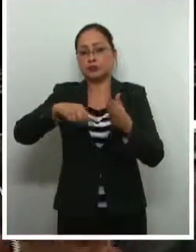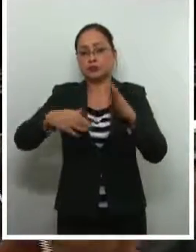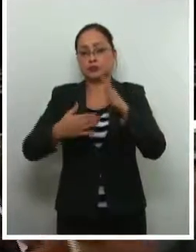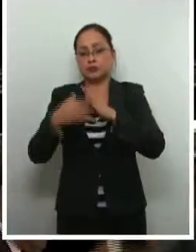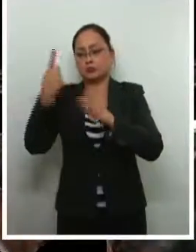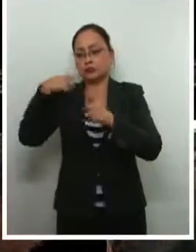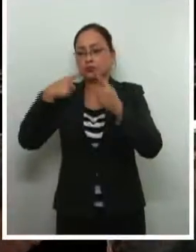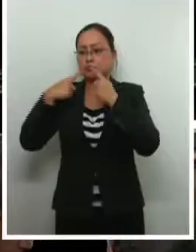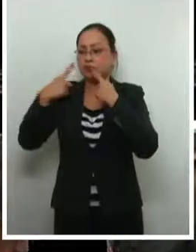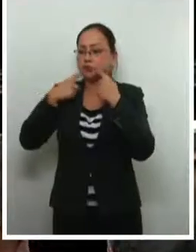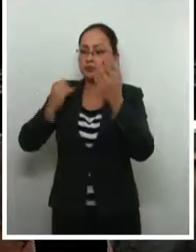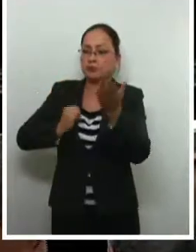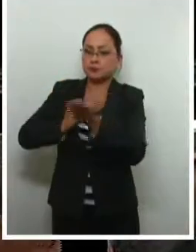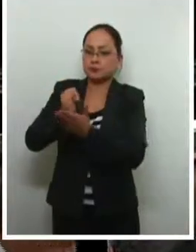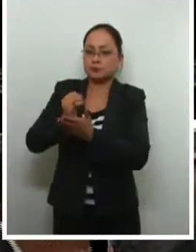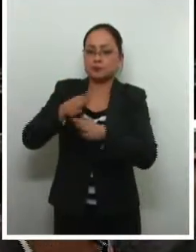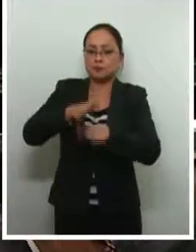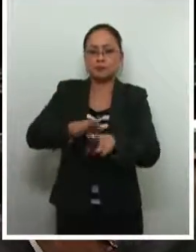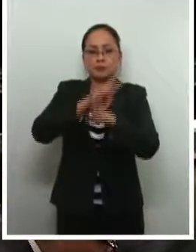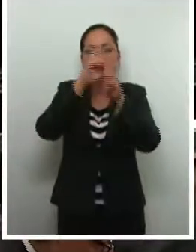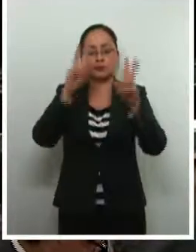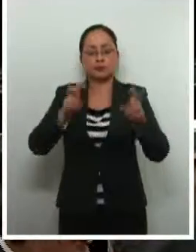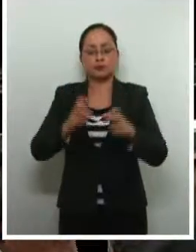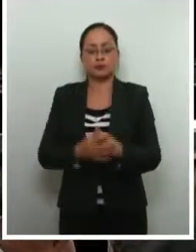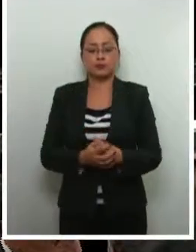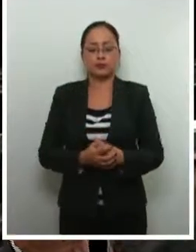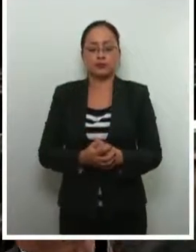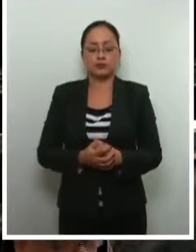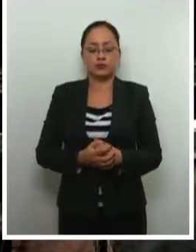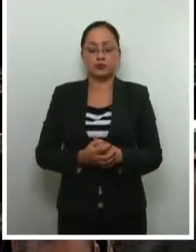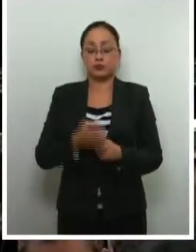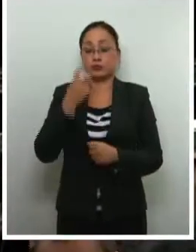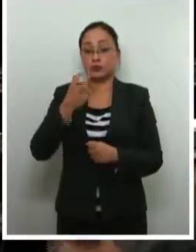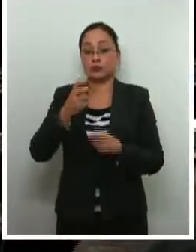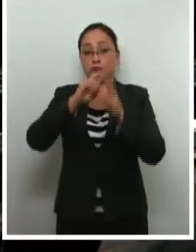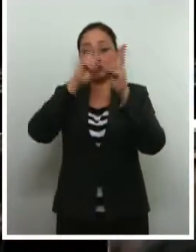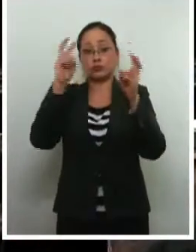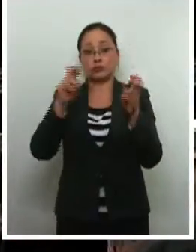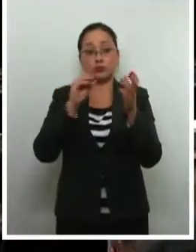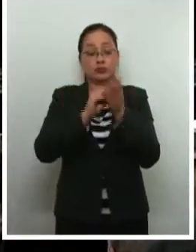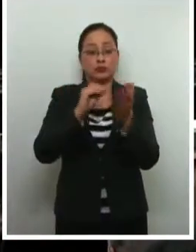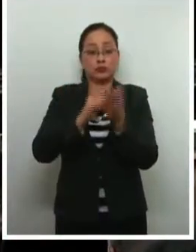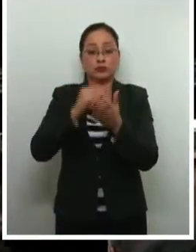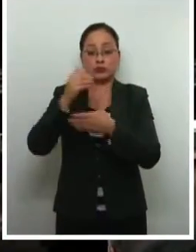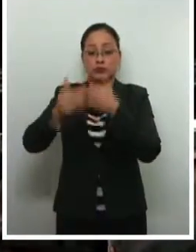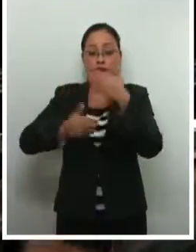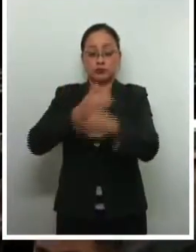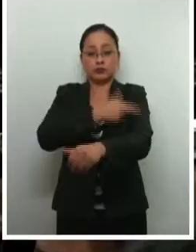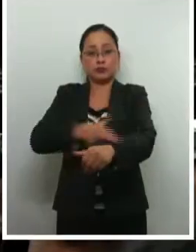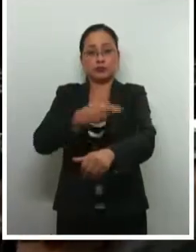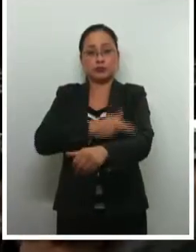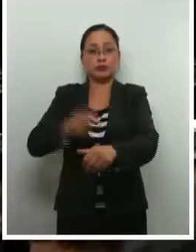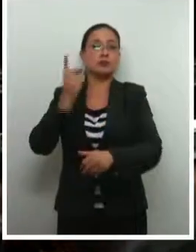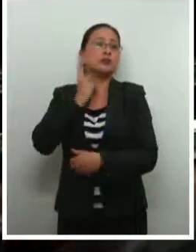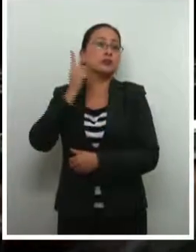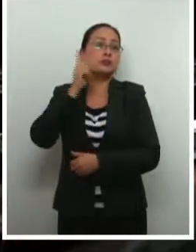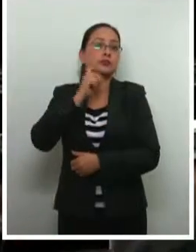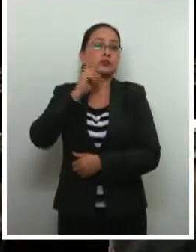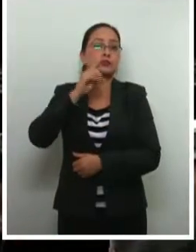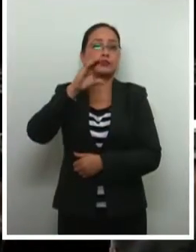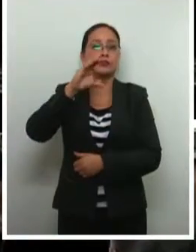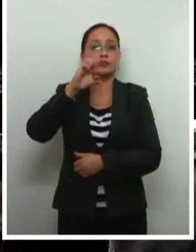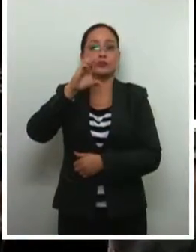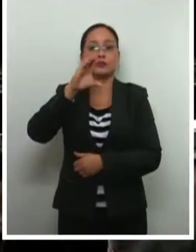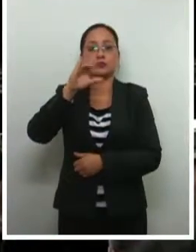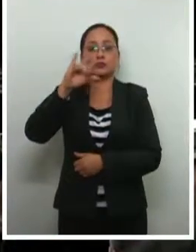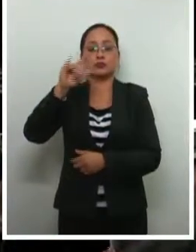de consulta sobre este asunto. Es el tema que están procesando la diputada Cecilia Soto